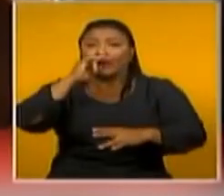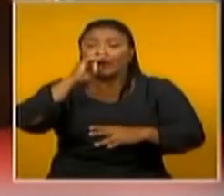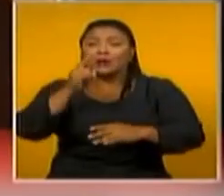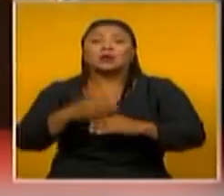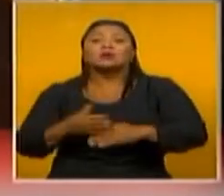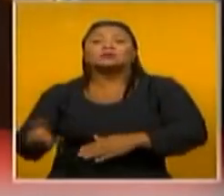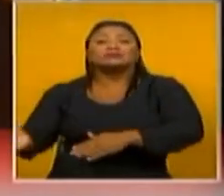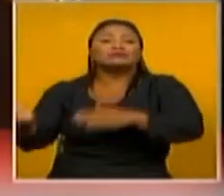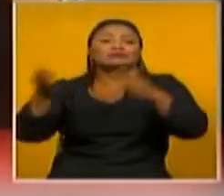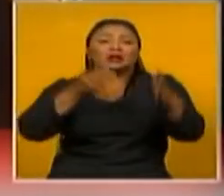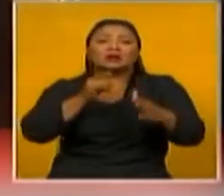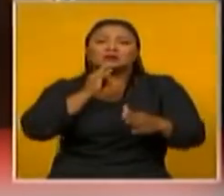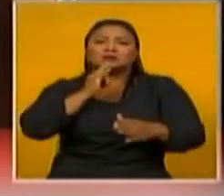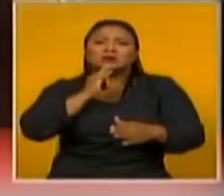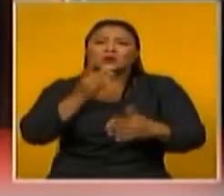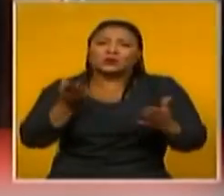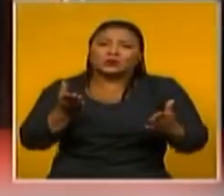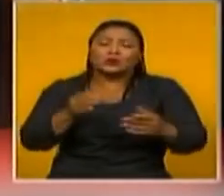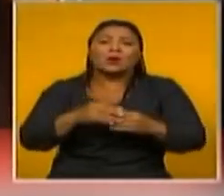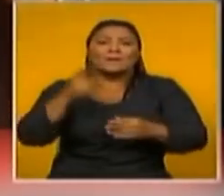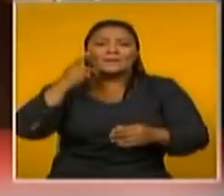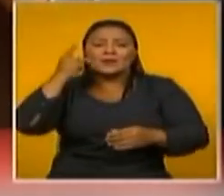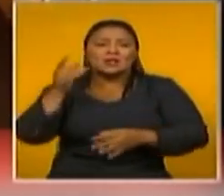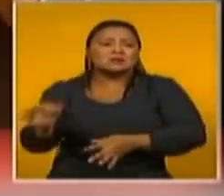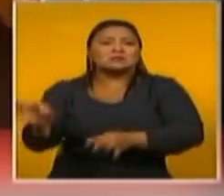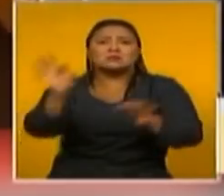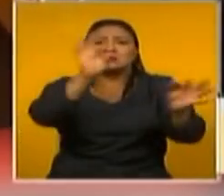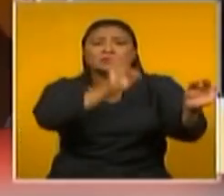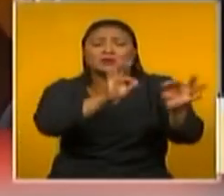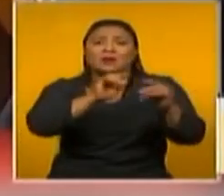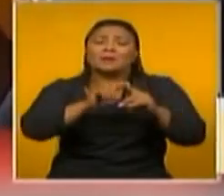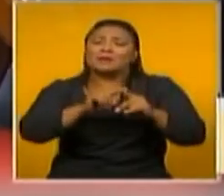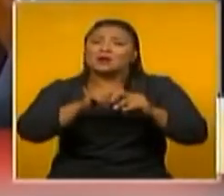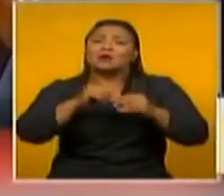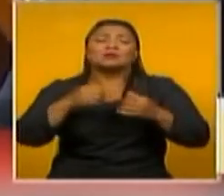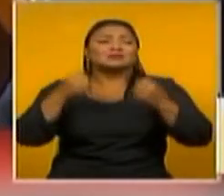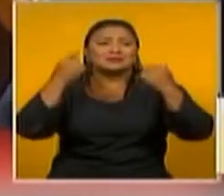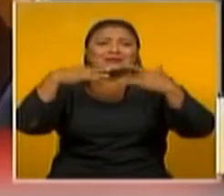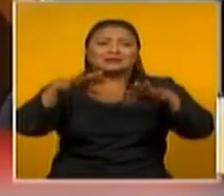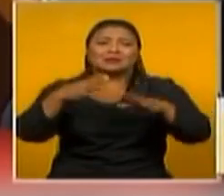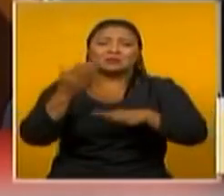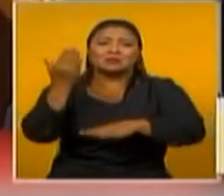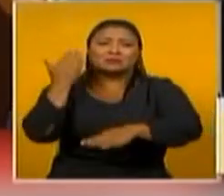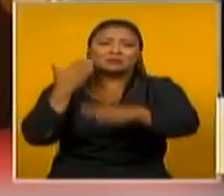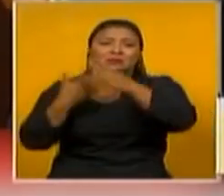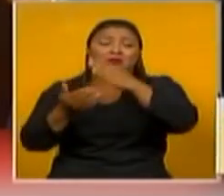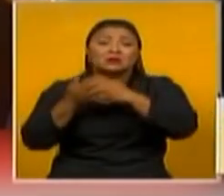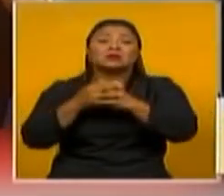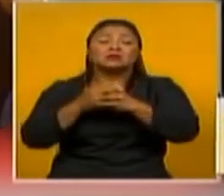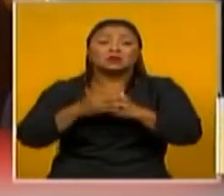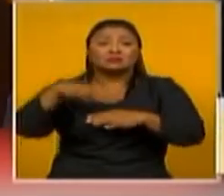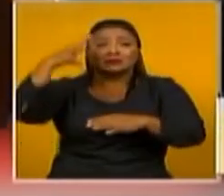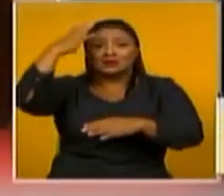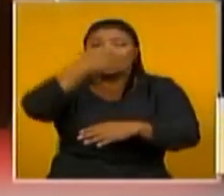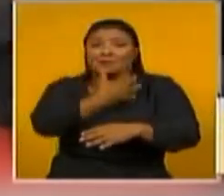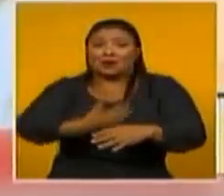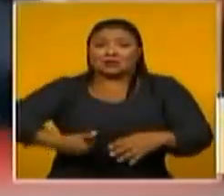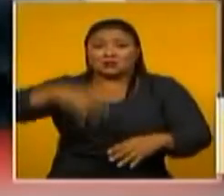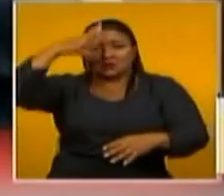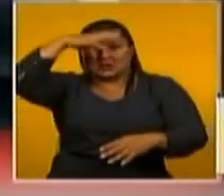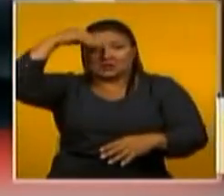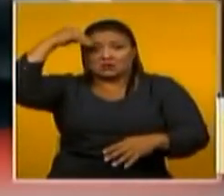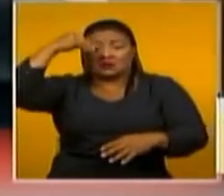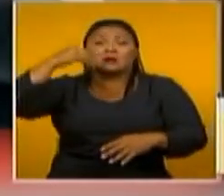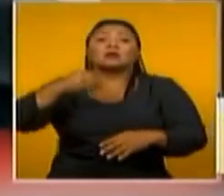traídos ilegalmente a Estados Unidos por sus padres. En septiembre pasado, el presidente Trump decidió rescindir el DACA. El juez